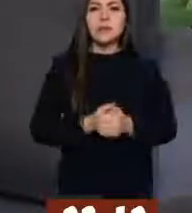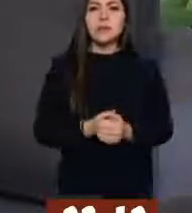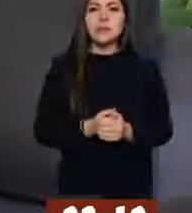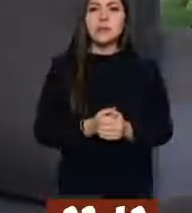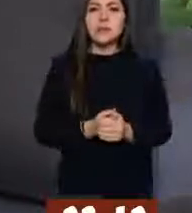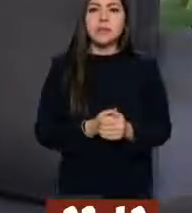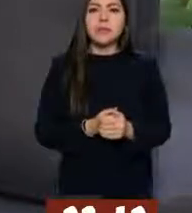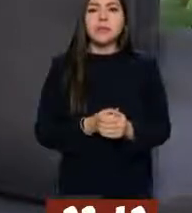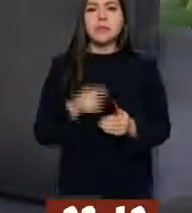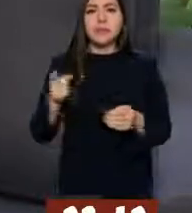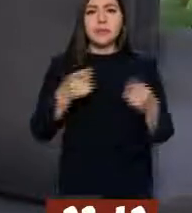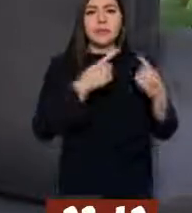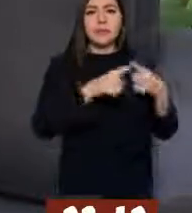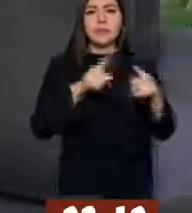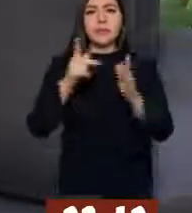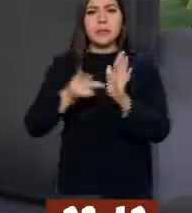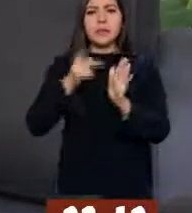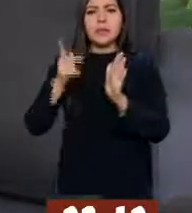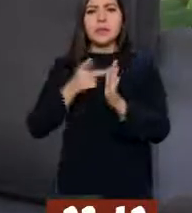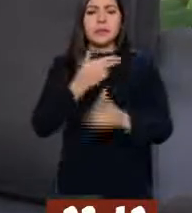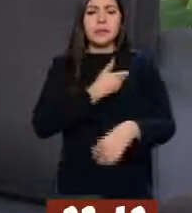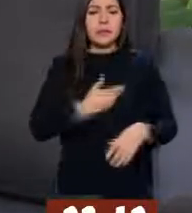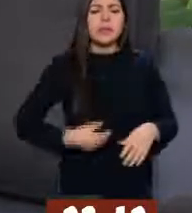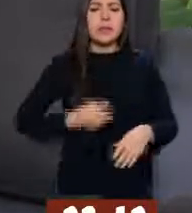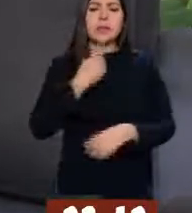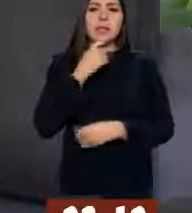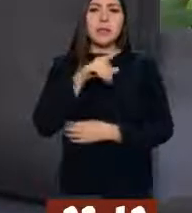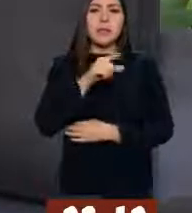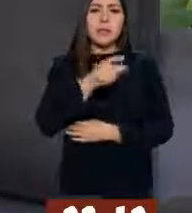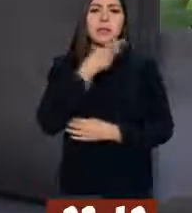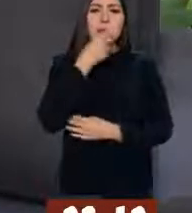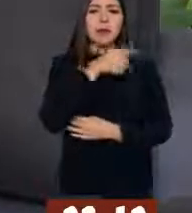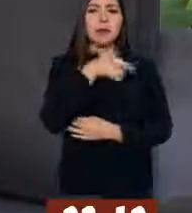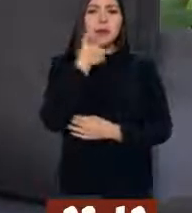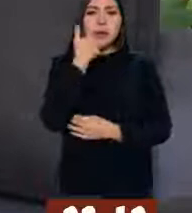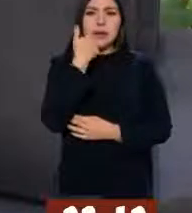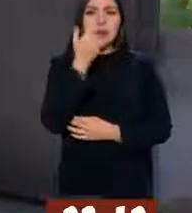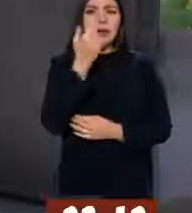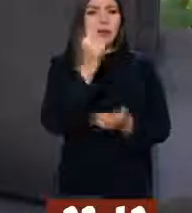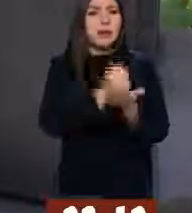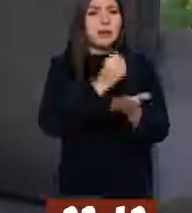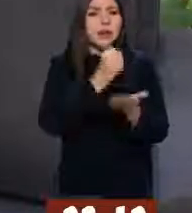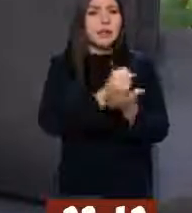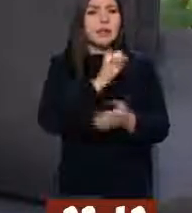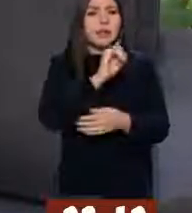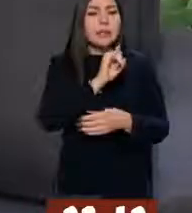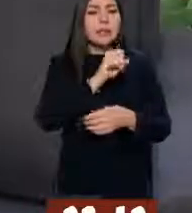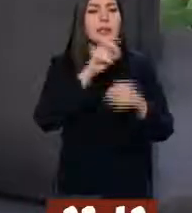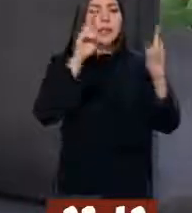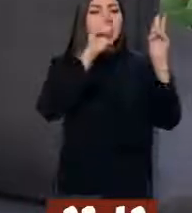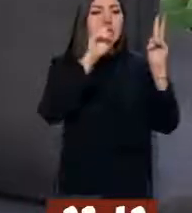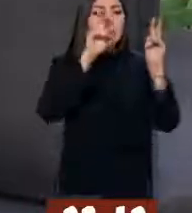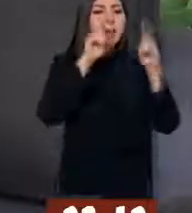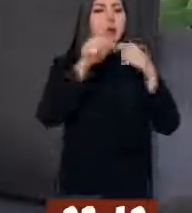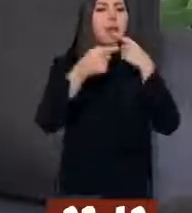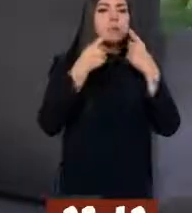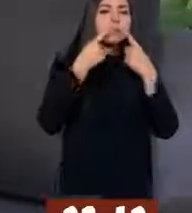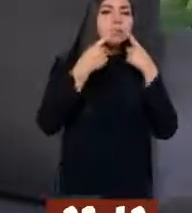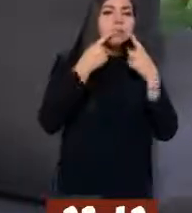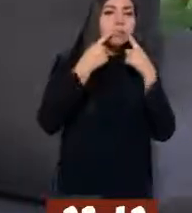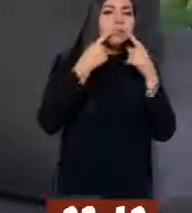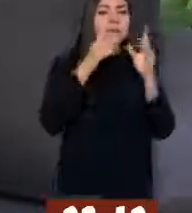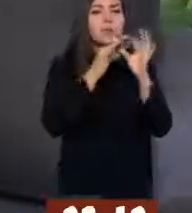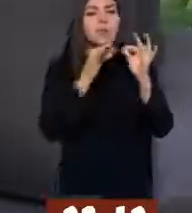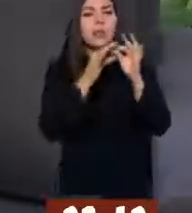ha dicho en distintas ocasiones López Obrador, él está a favor de que exista una discusión de temas, de que exista